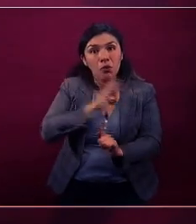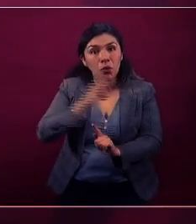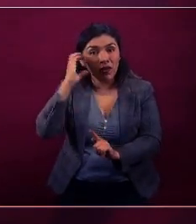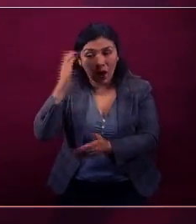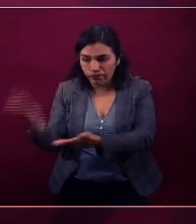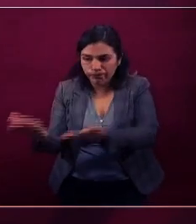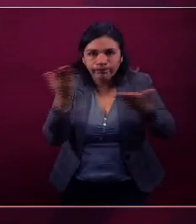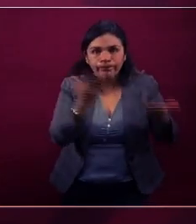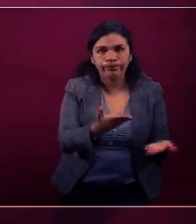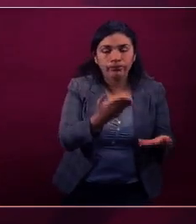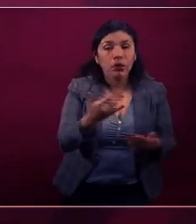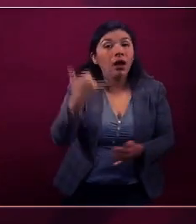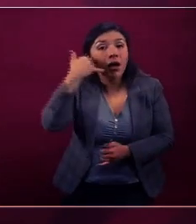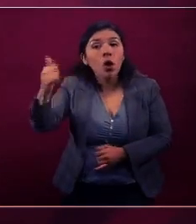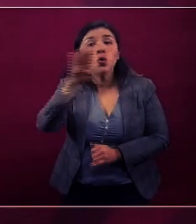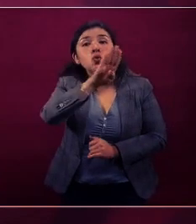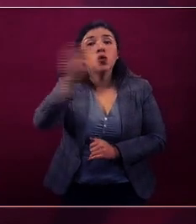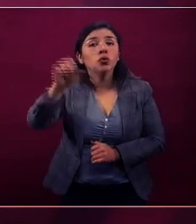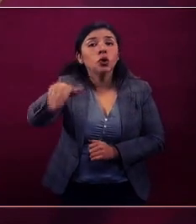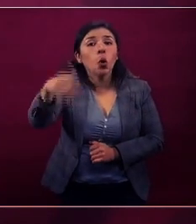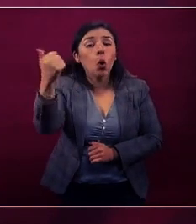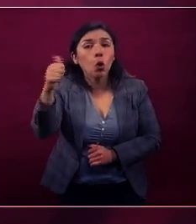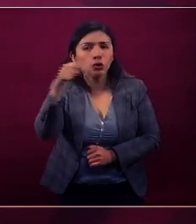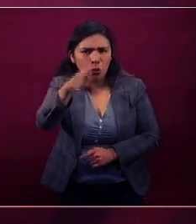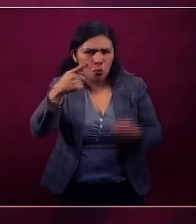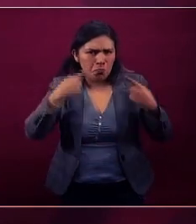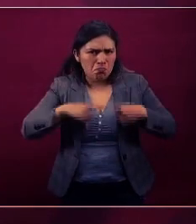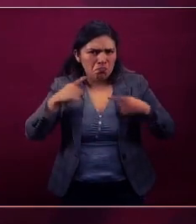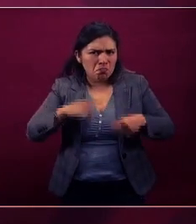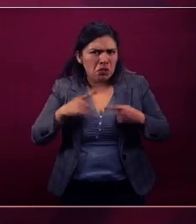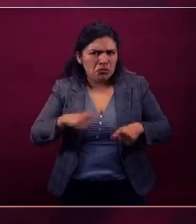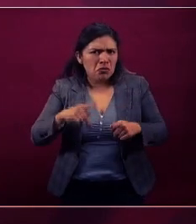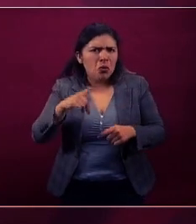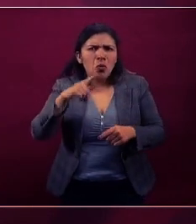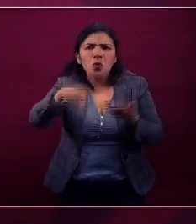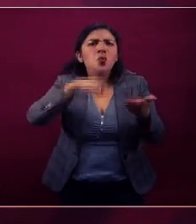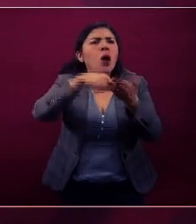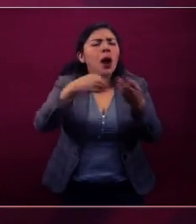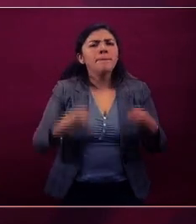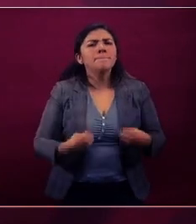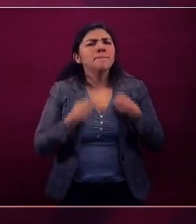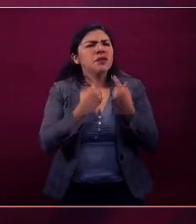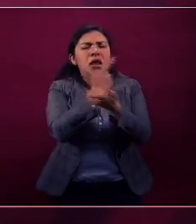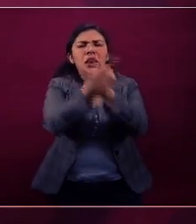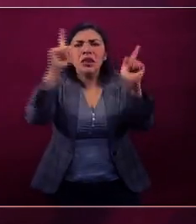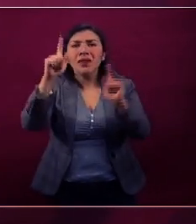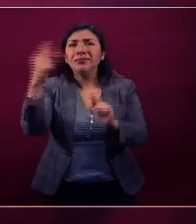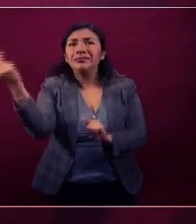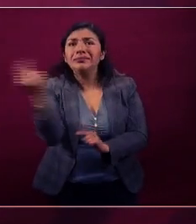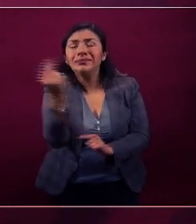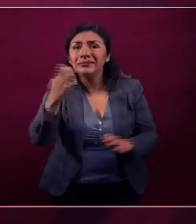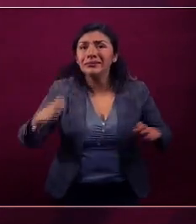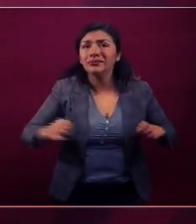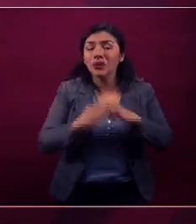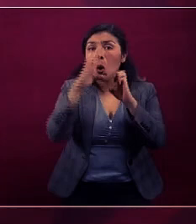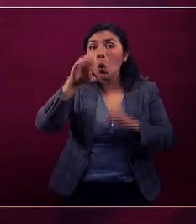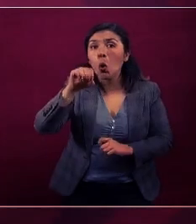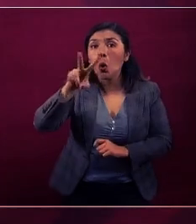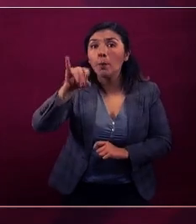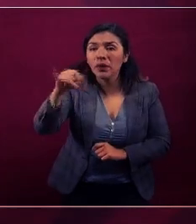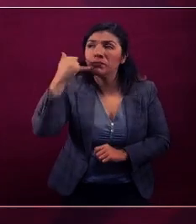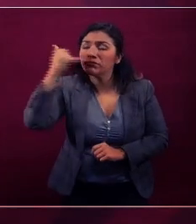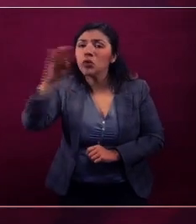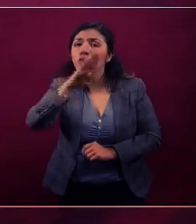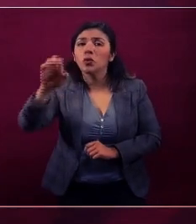disponible una cama. 911, para usted que es un ciudadano, ciudadana en cualquier parte del país, si tiene una urgencia de COVID,